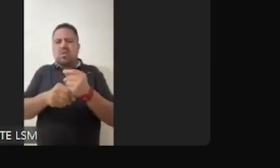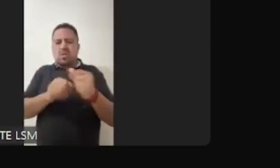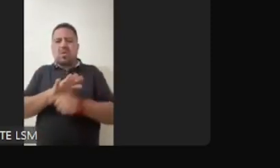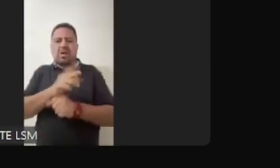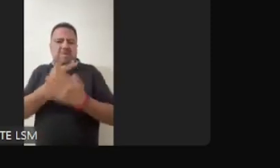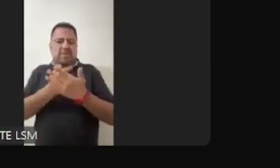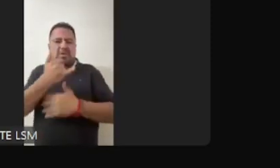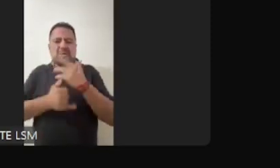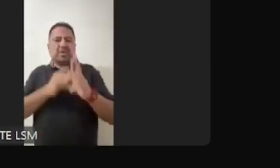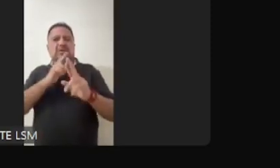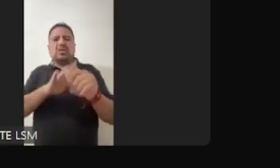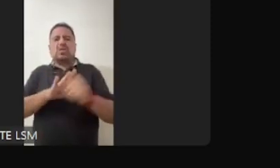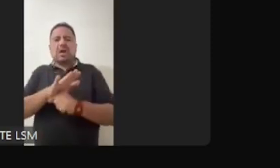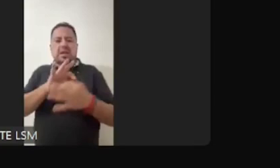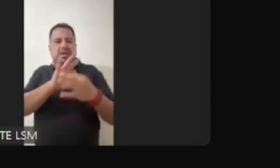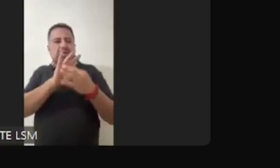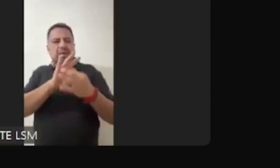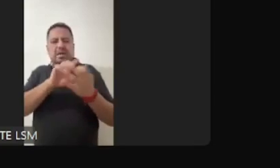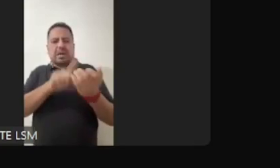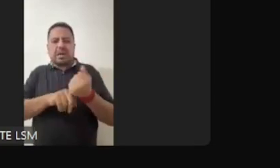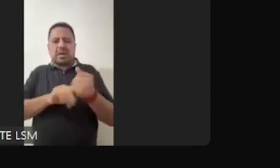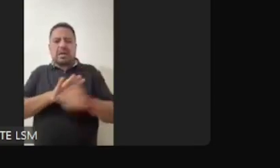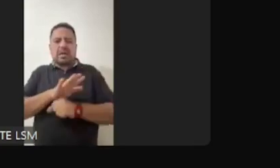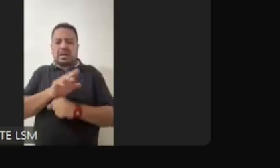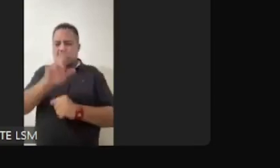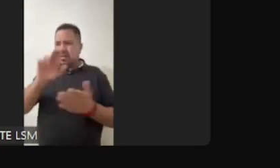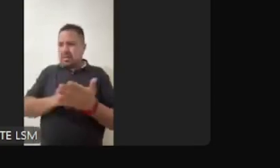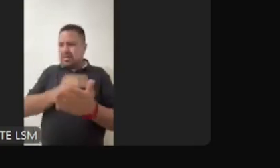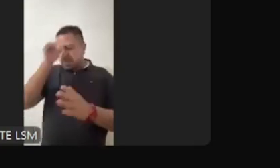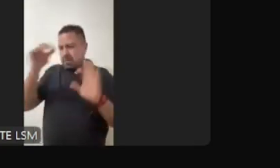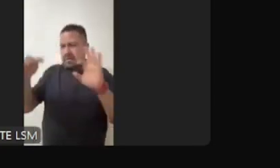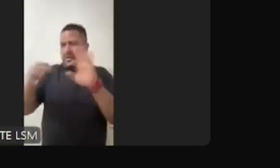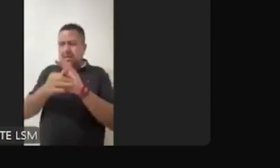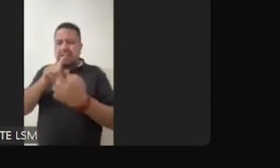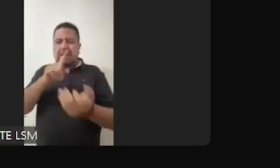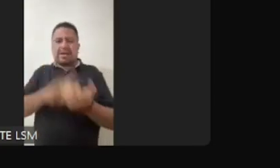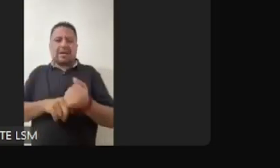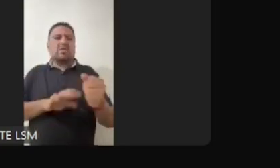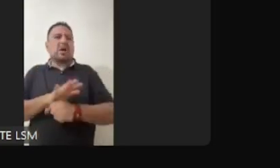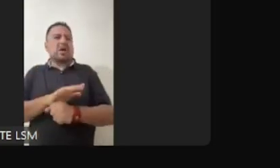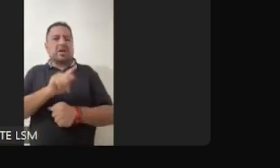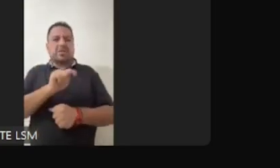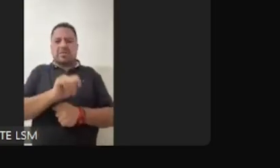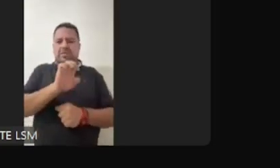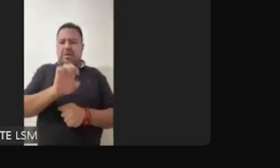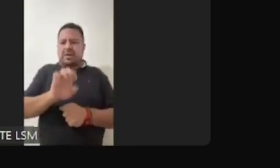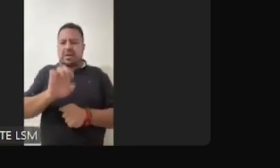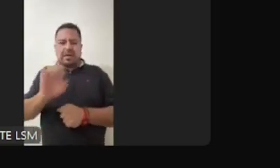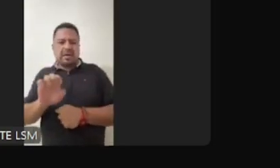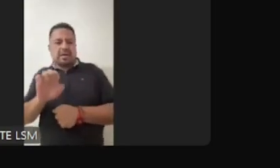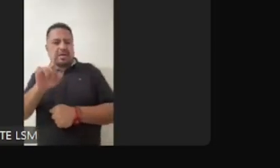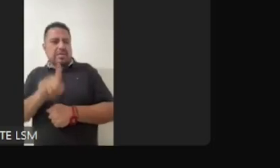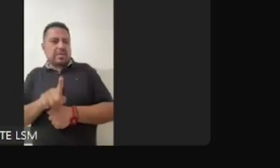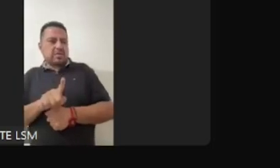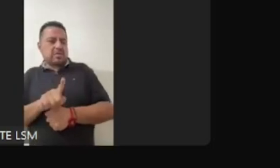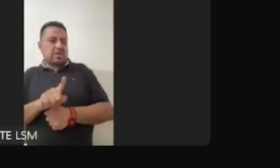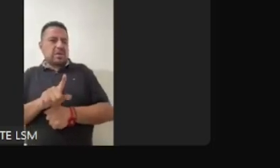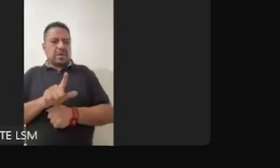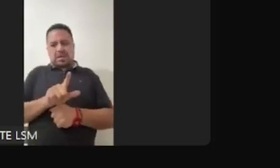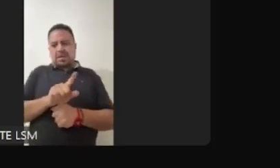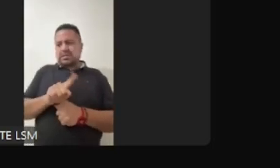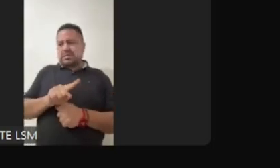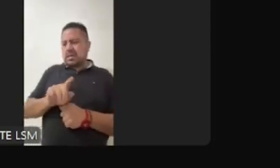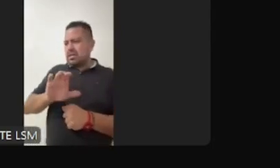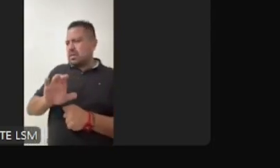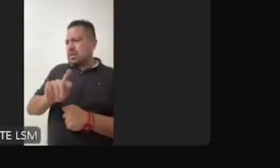resolución relativos a los laudos con clave de identificación tee di lct